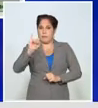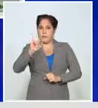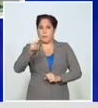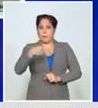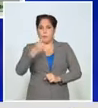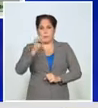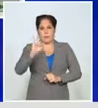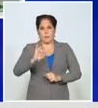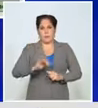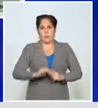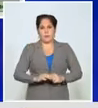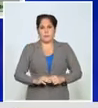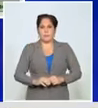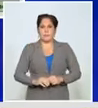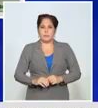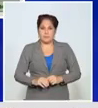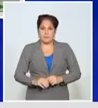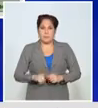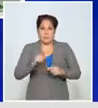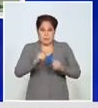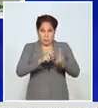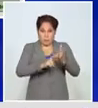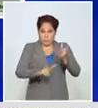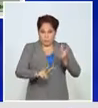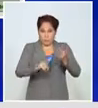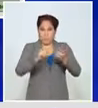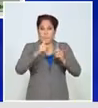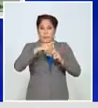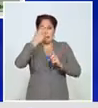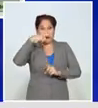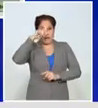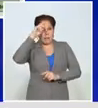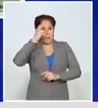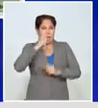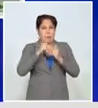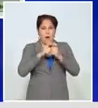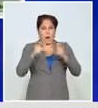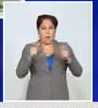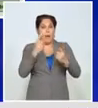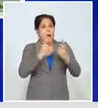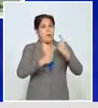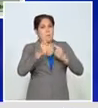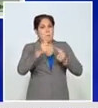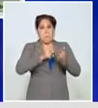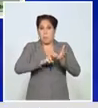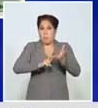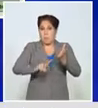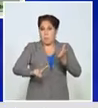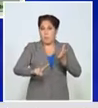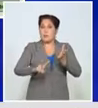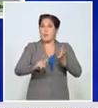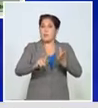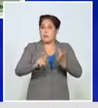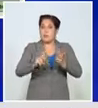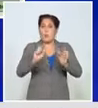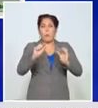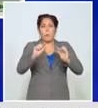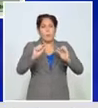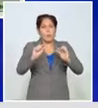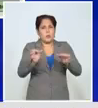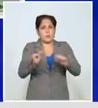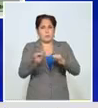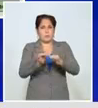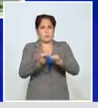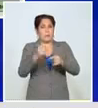76,7. Son las provincias con tasas más elevadas, algunas con una reducción,